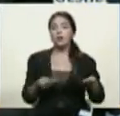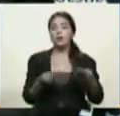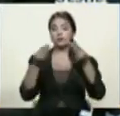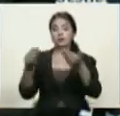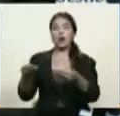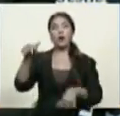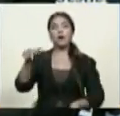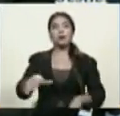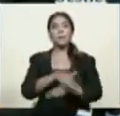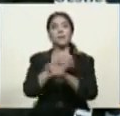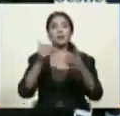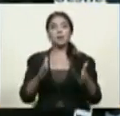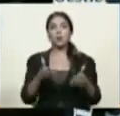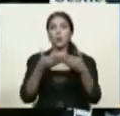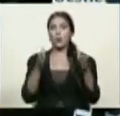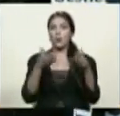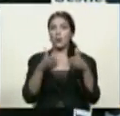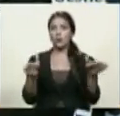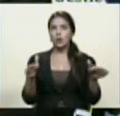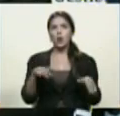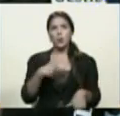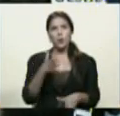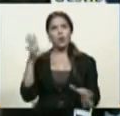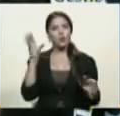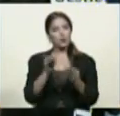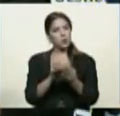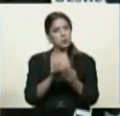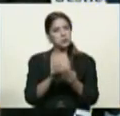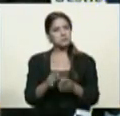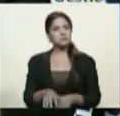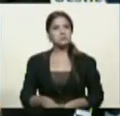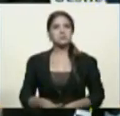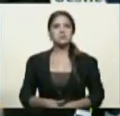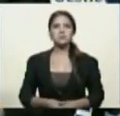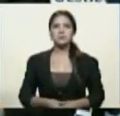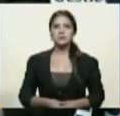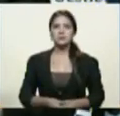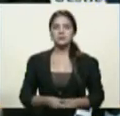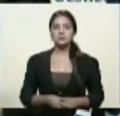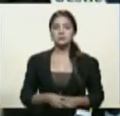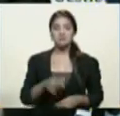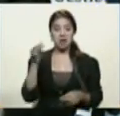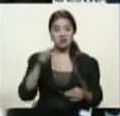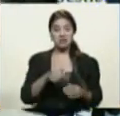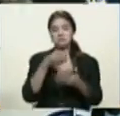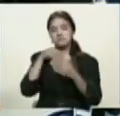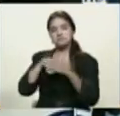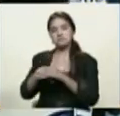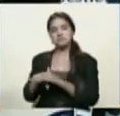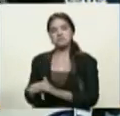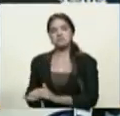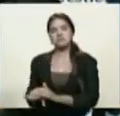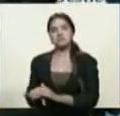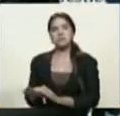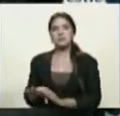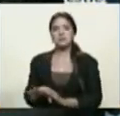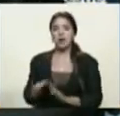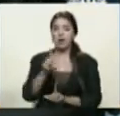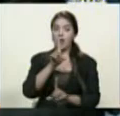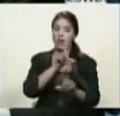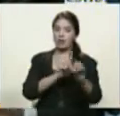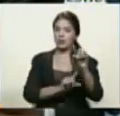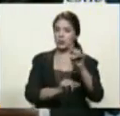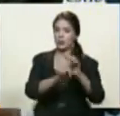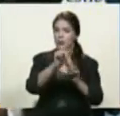público y yo pudiera concluir fueron engavetados una cosa es el twitter e una